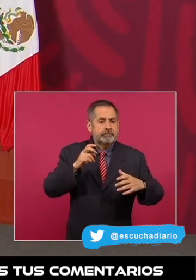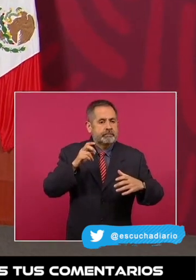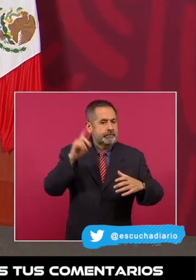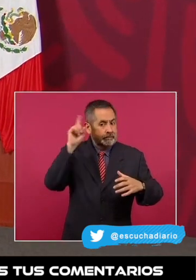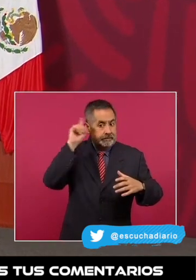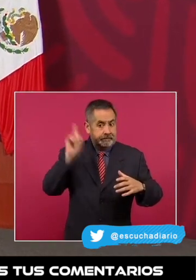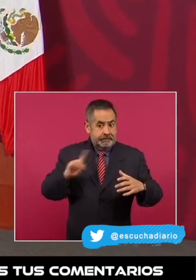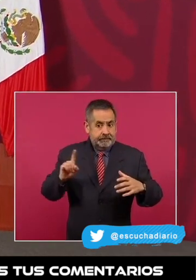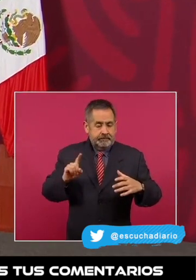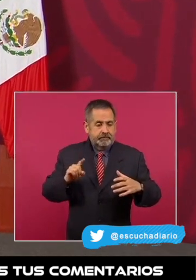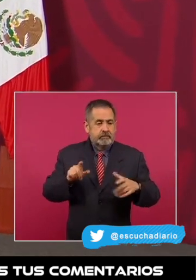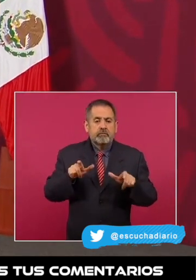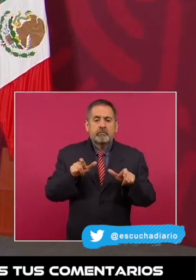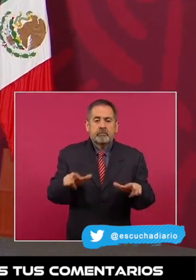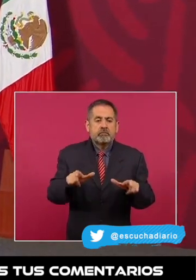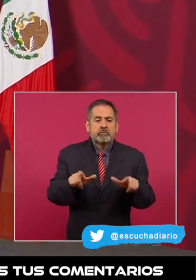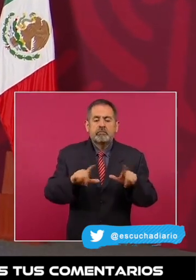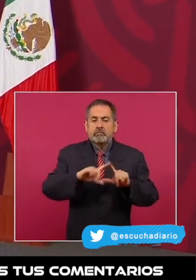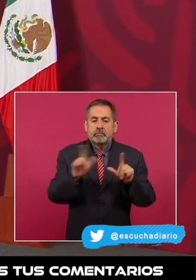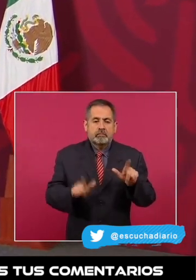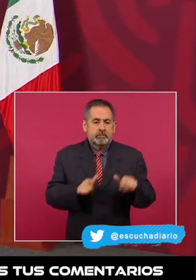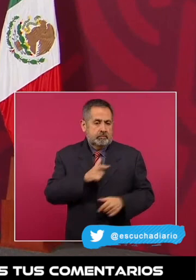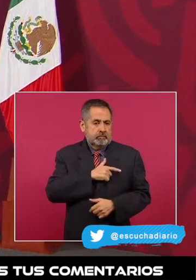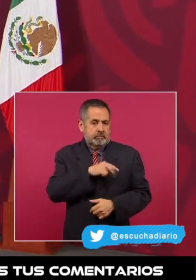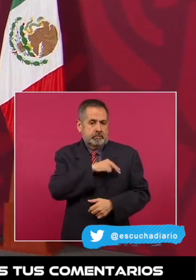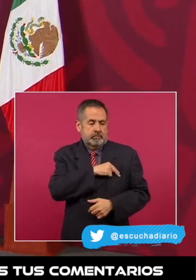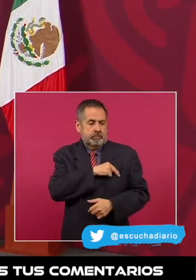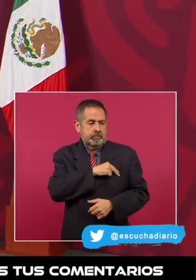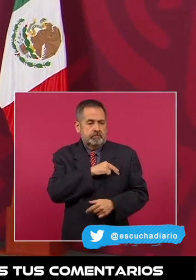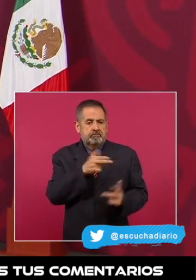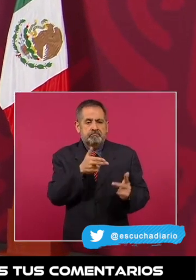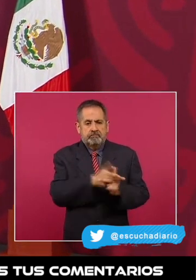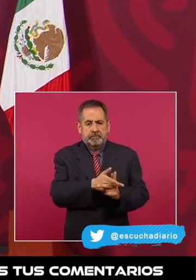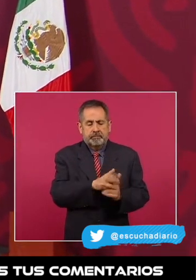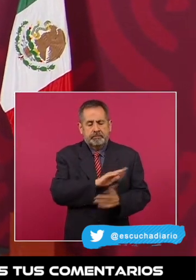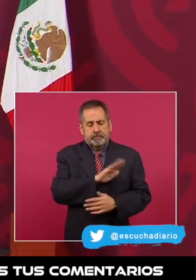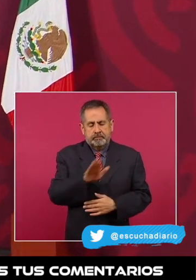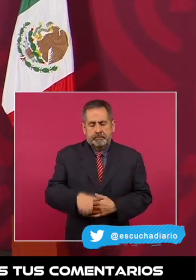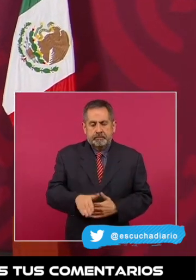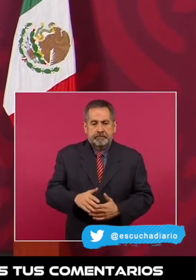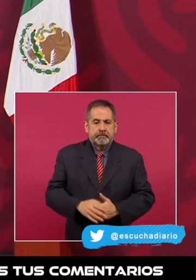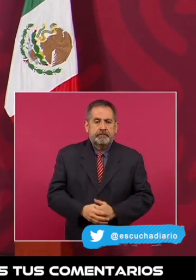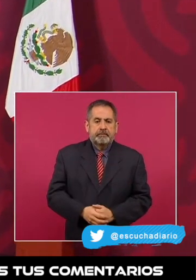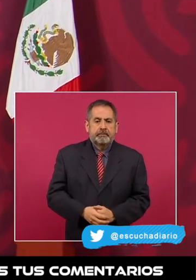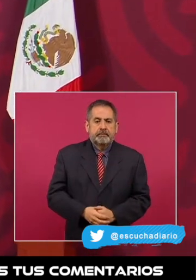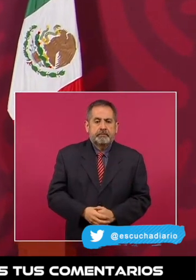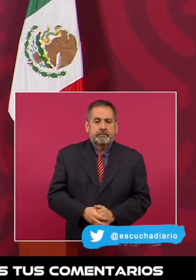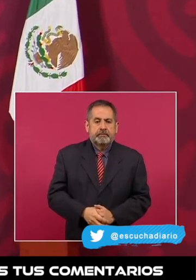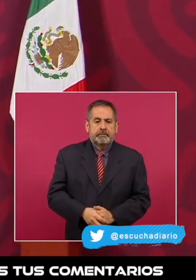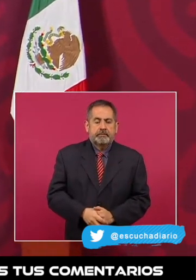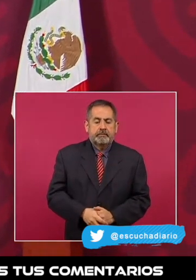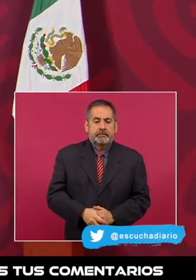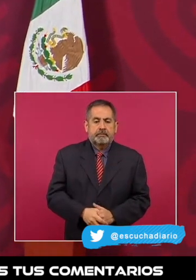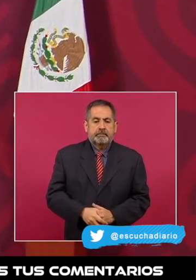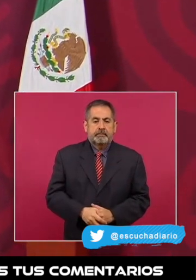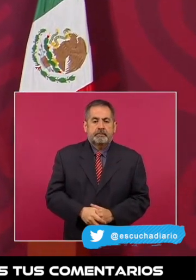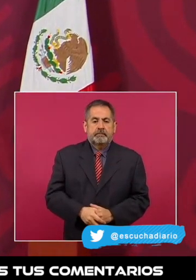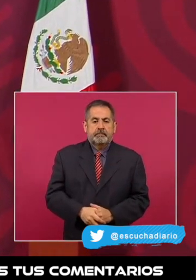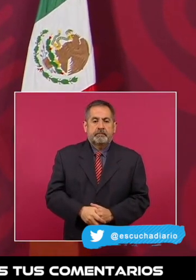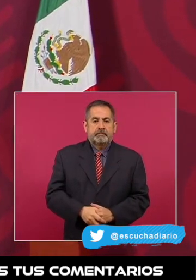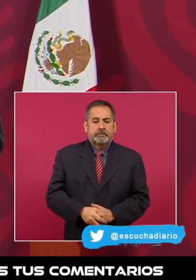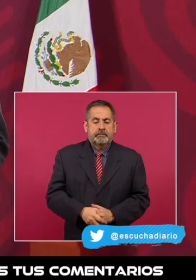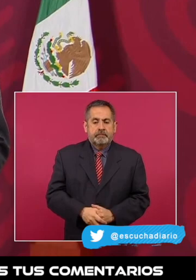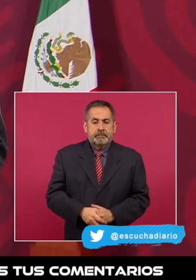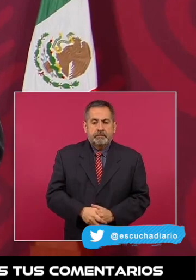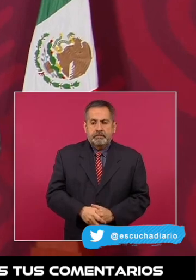la Guardia Nacional en Zacatecas, luego de que fuese privado de la vida. El presidente reitera su compromiso de combatir los delitos y la inseguridad